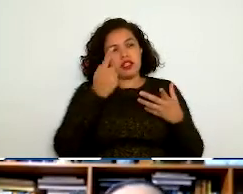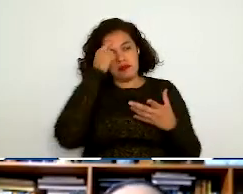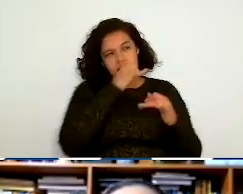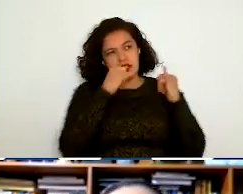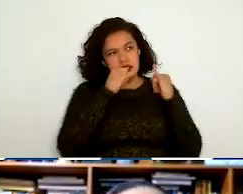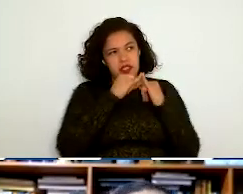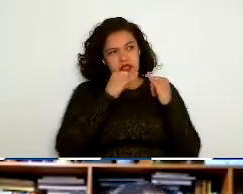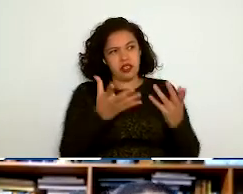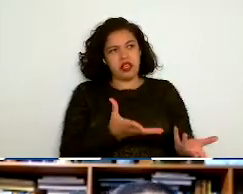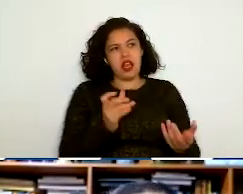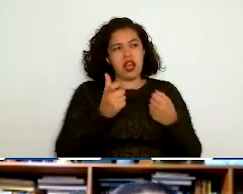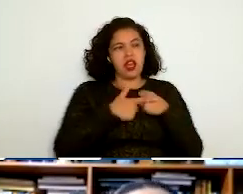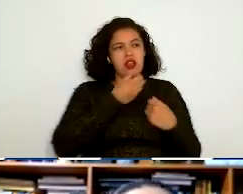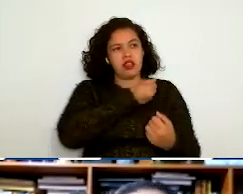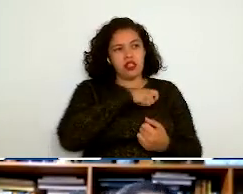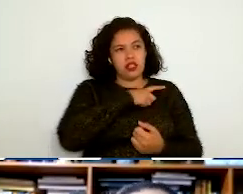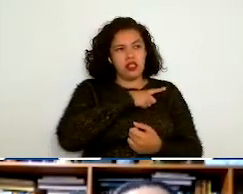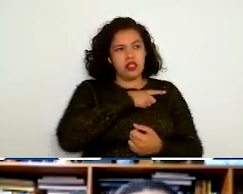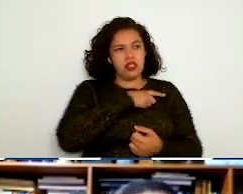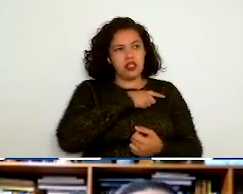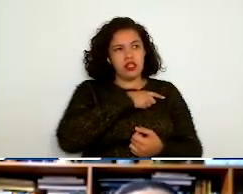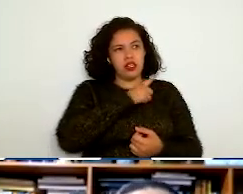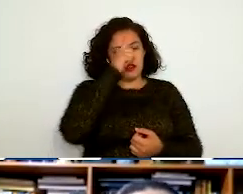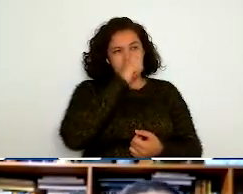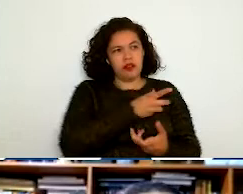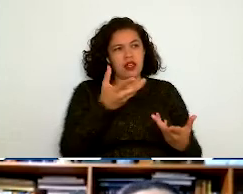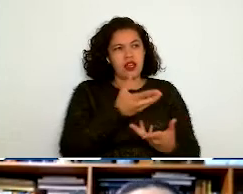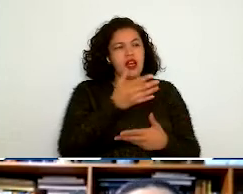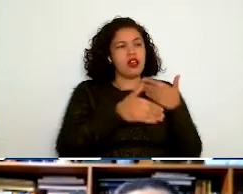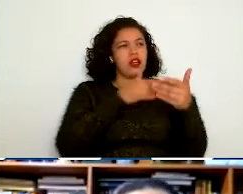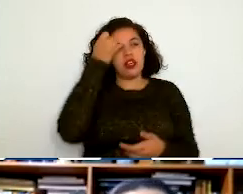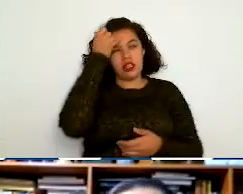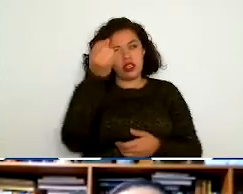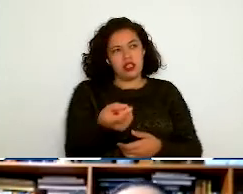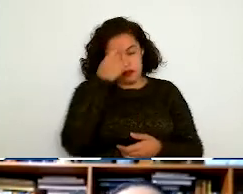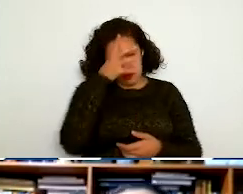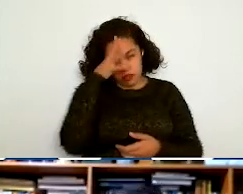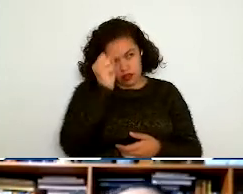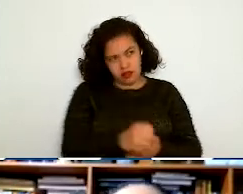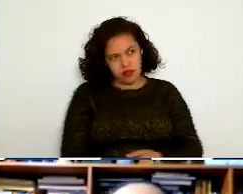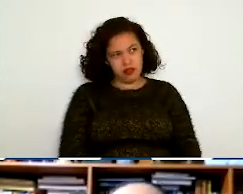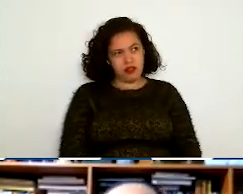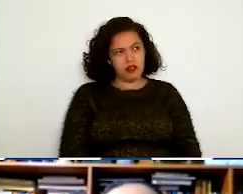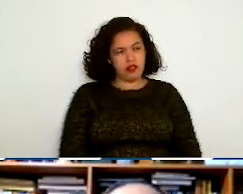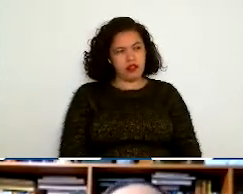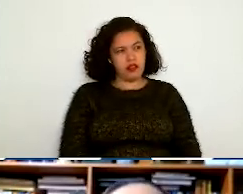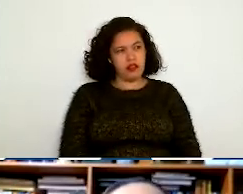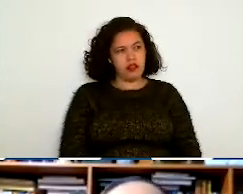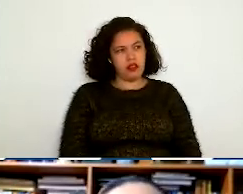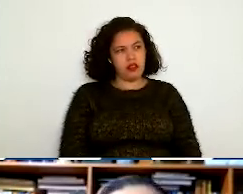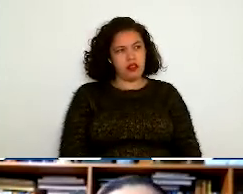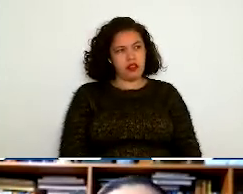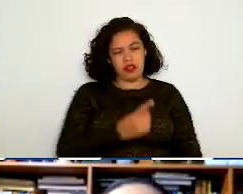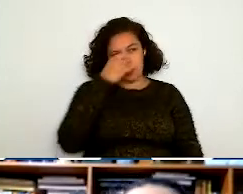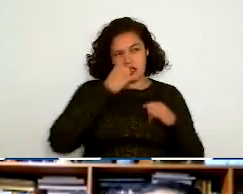sea saludable, a que se vaya generando, ¿no?, estas ideas, estos preceptos de esa institución no te atiende